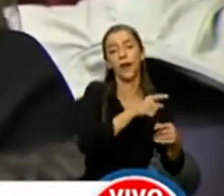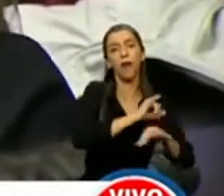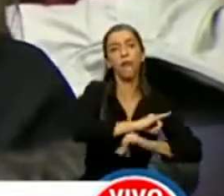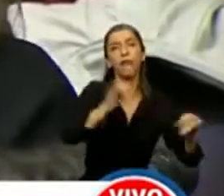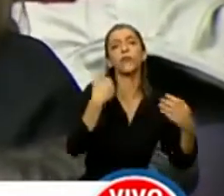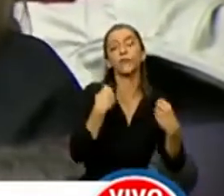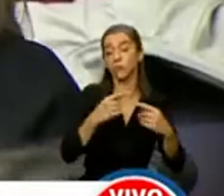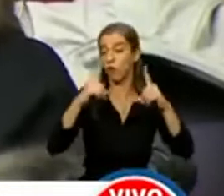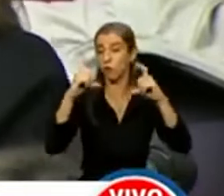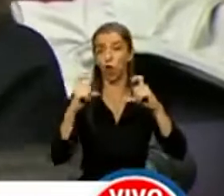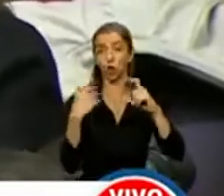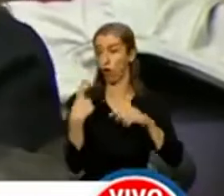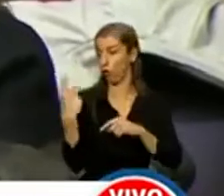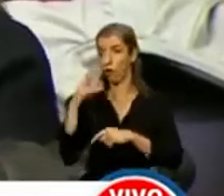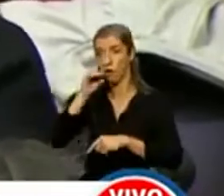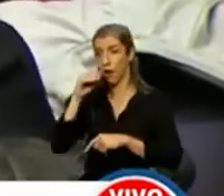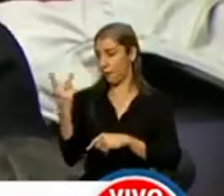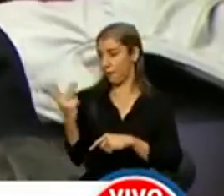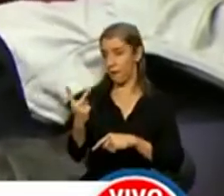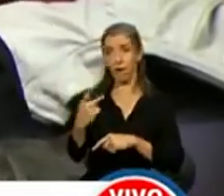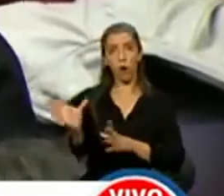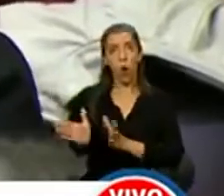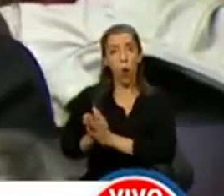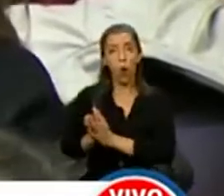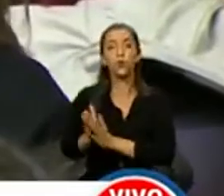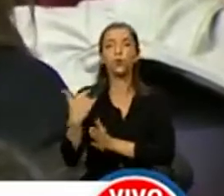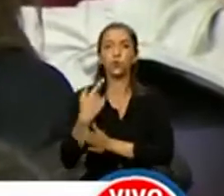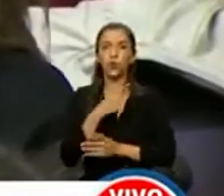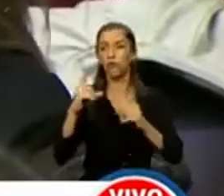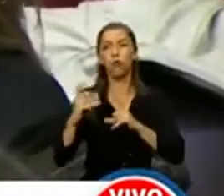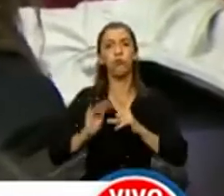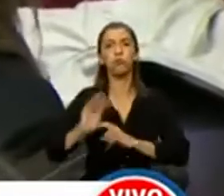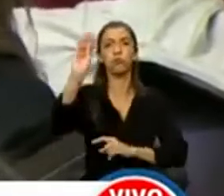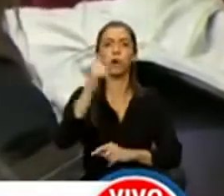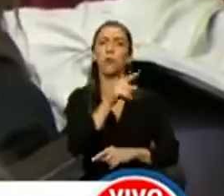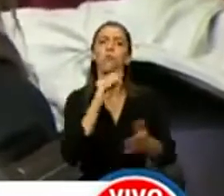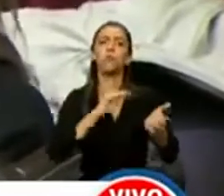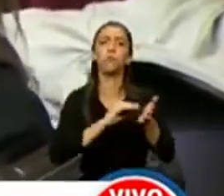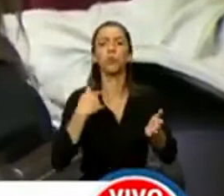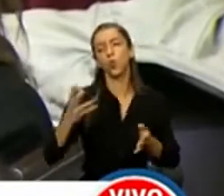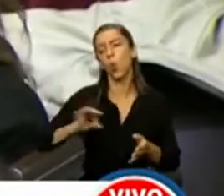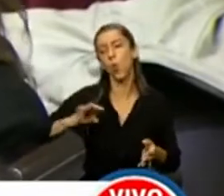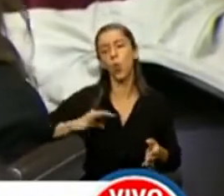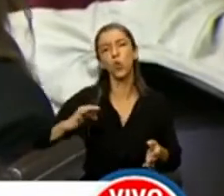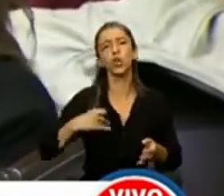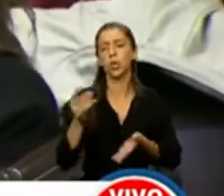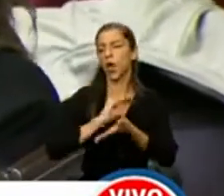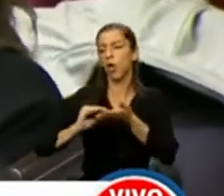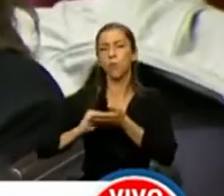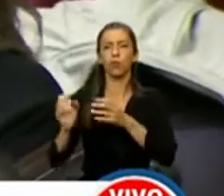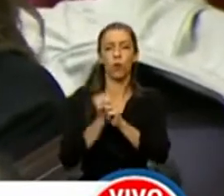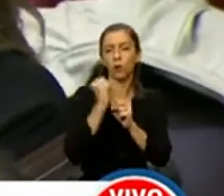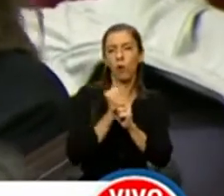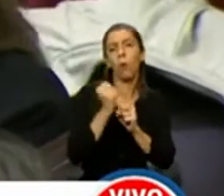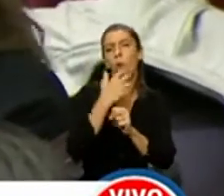y mía, ponía años y años siendo diputados, concejales, etcétera, viviendo del Estado, el laburo de los trabajadores